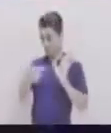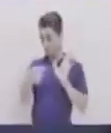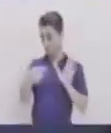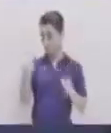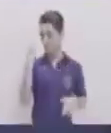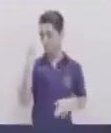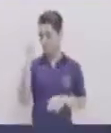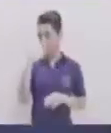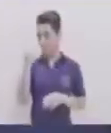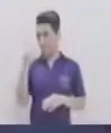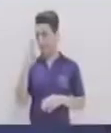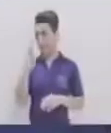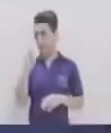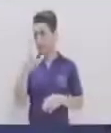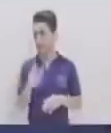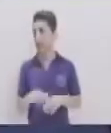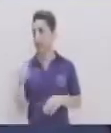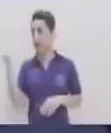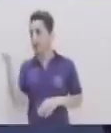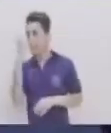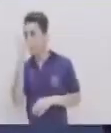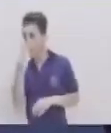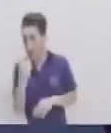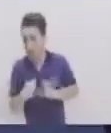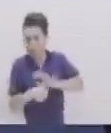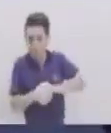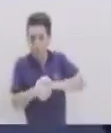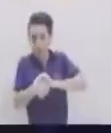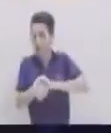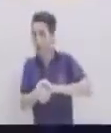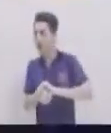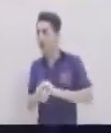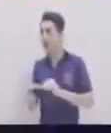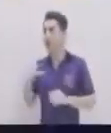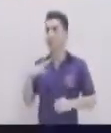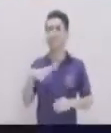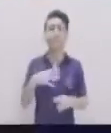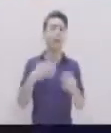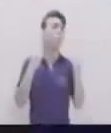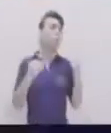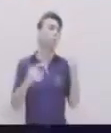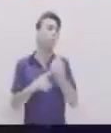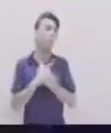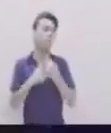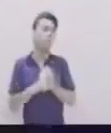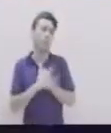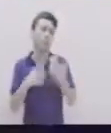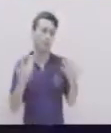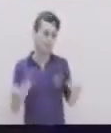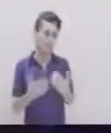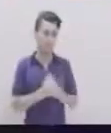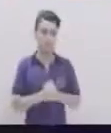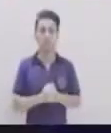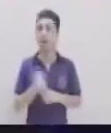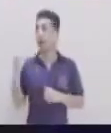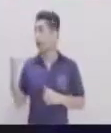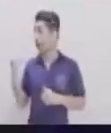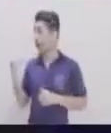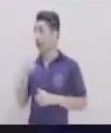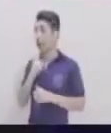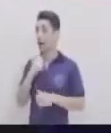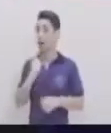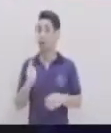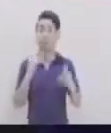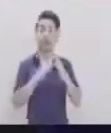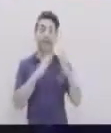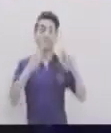Isabel. Isabel era una linda tortuguita que tenía muchos problemas. A ella le